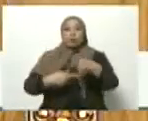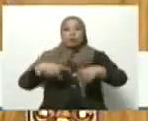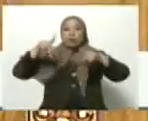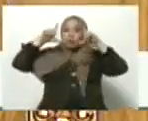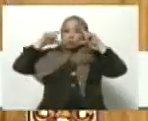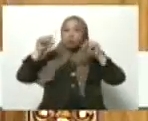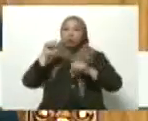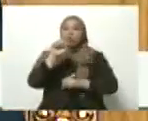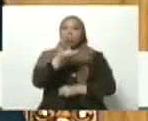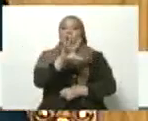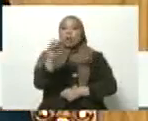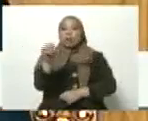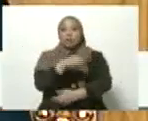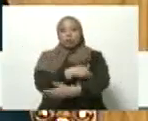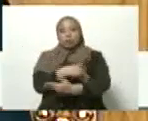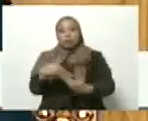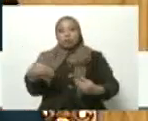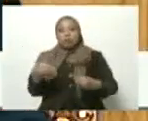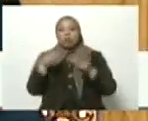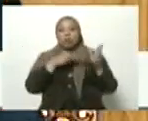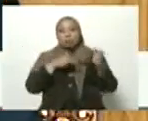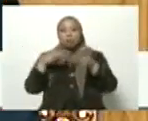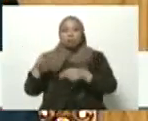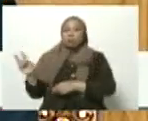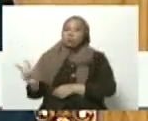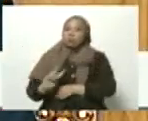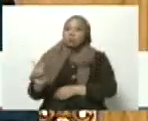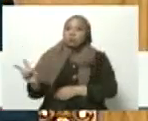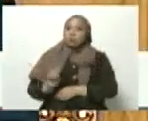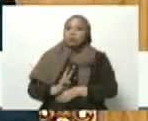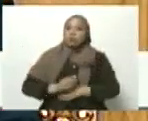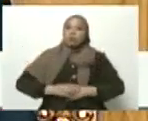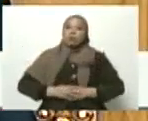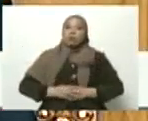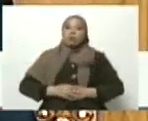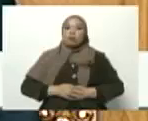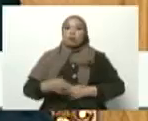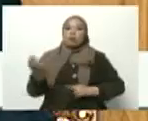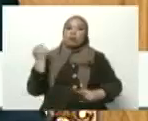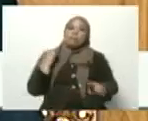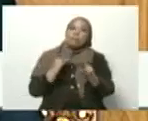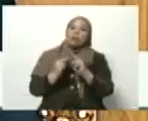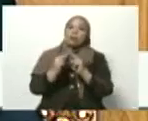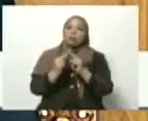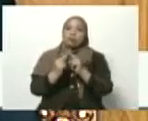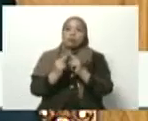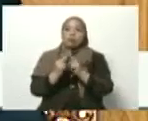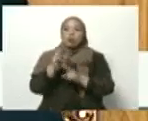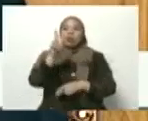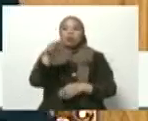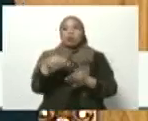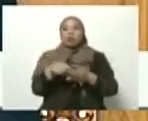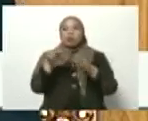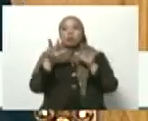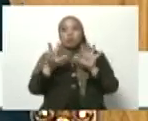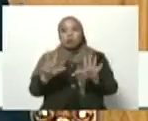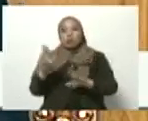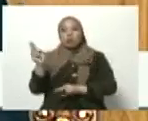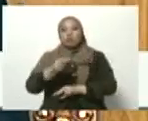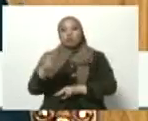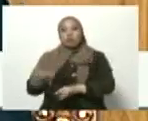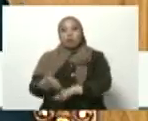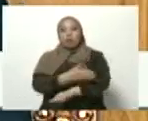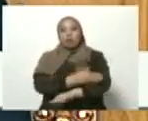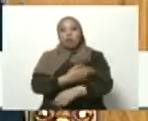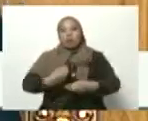500 millones para venir a asesinar venezolanos. O sea, lo que digo es que hemos vivido peligrosamente desde el 2018 para acá, como nunca antes en